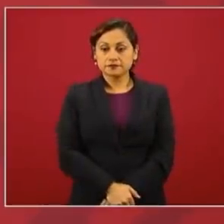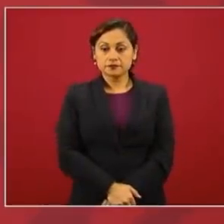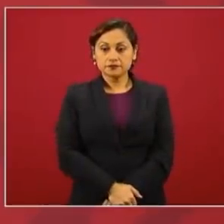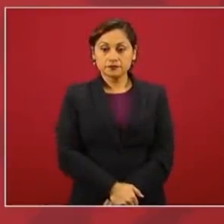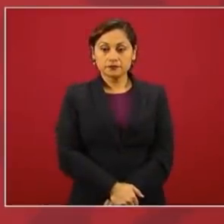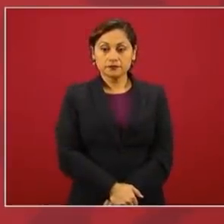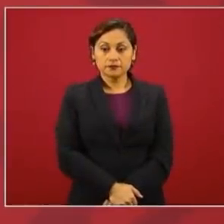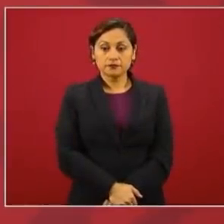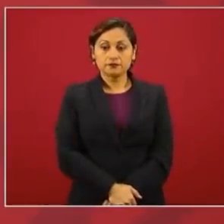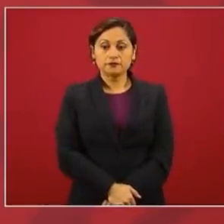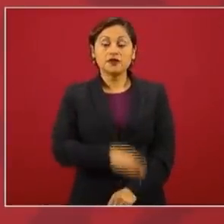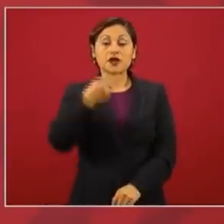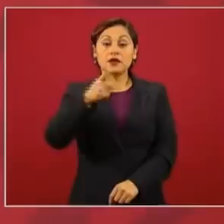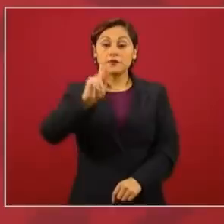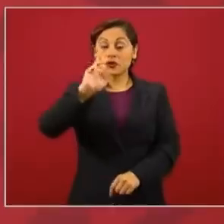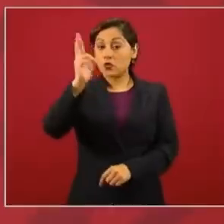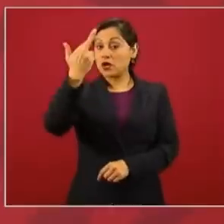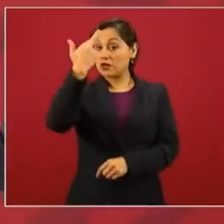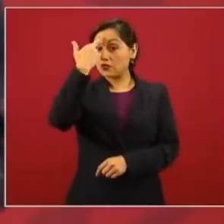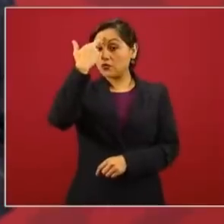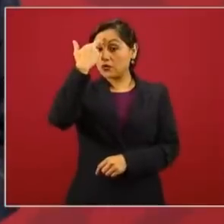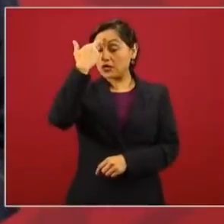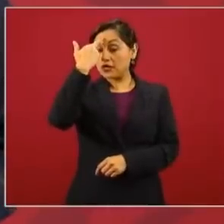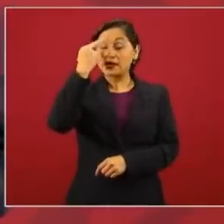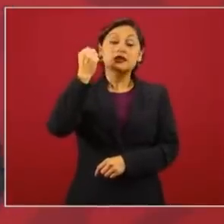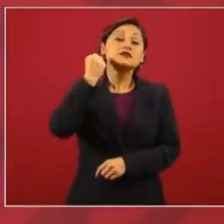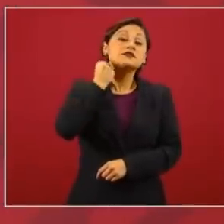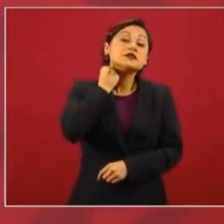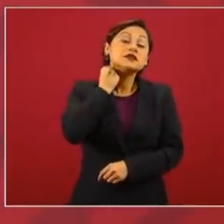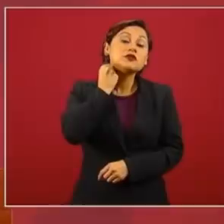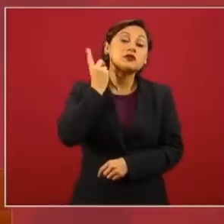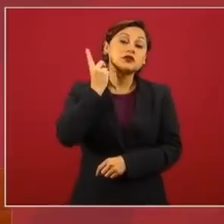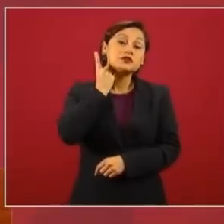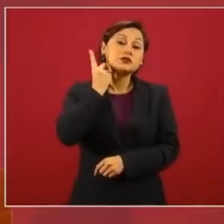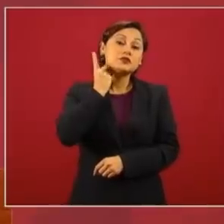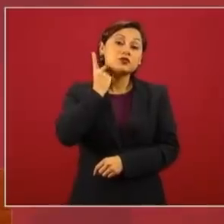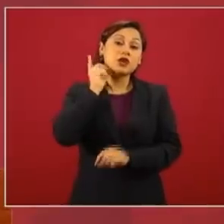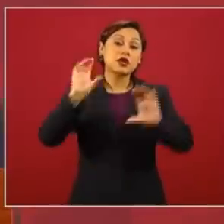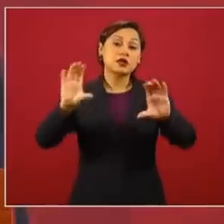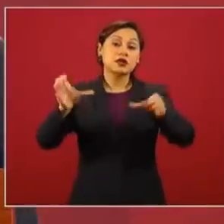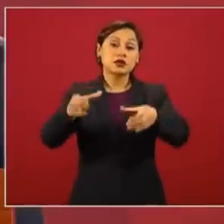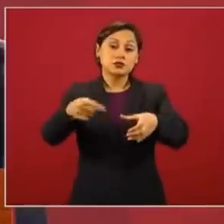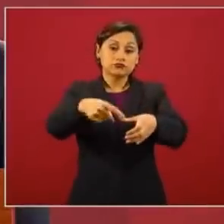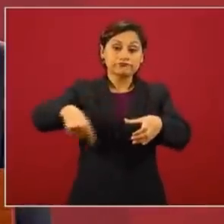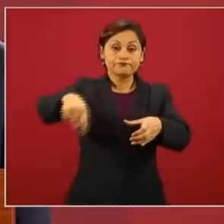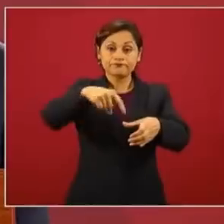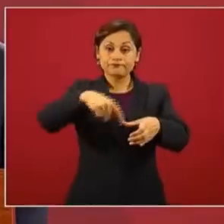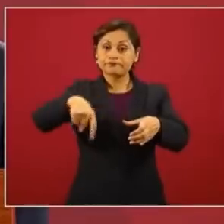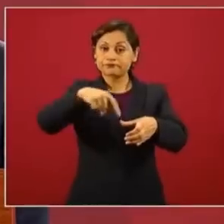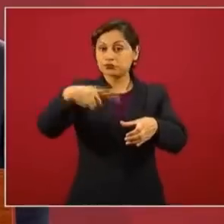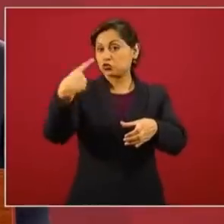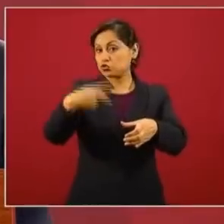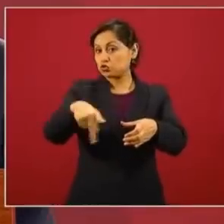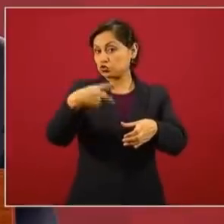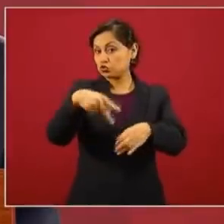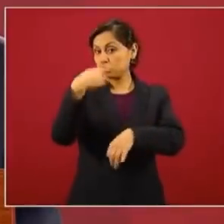que los legisladores obviamente tienen capacidad, tienen